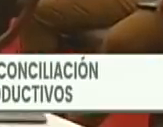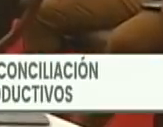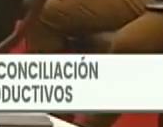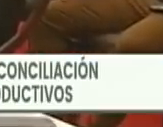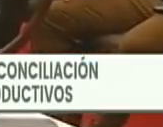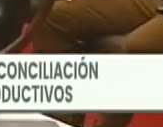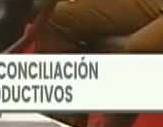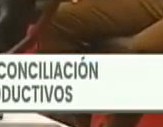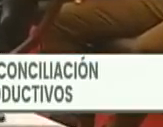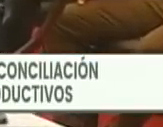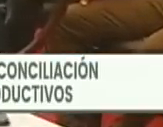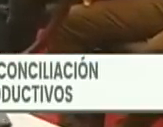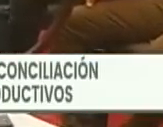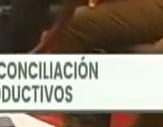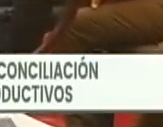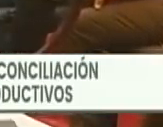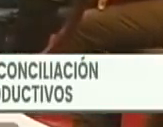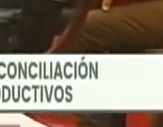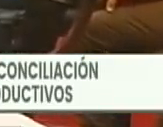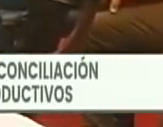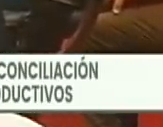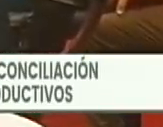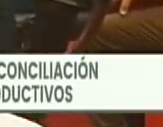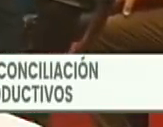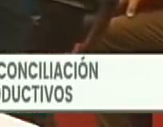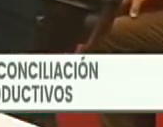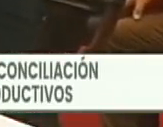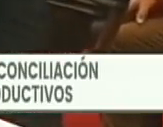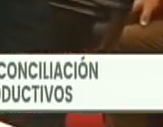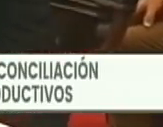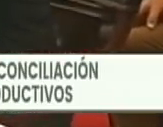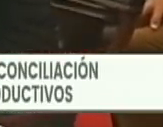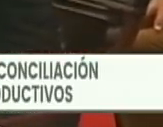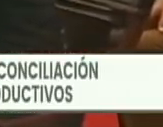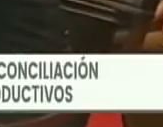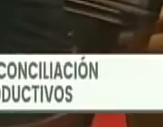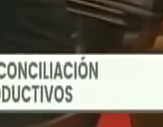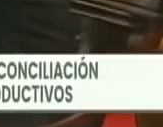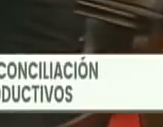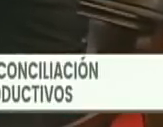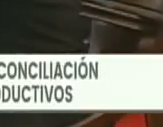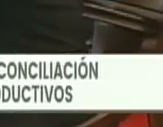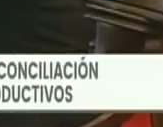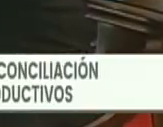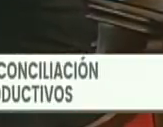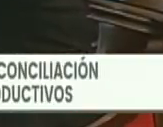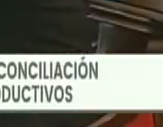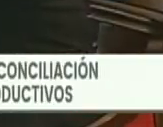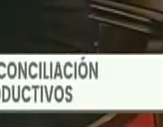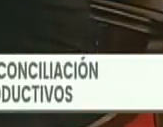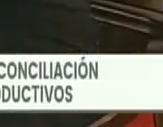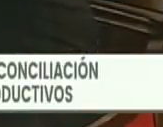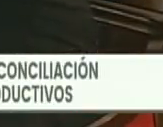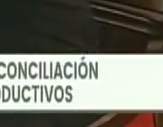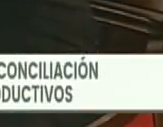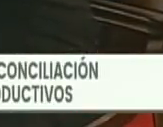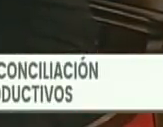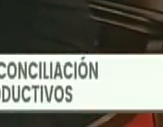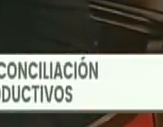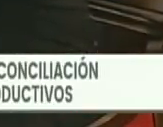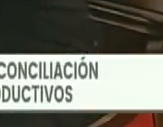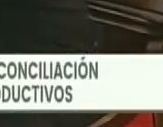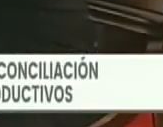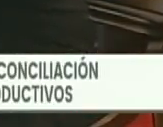comisión de diálogo de la asamblea nacional señores alcaldes